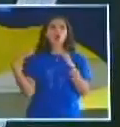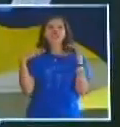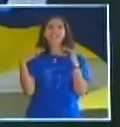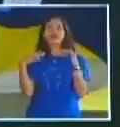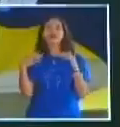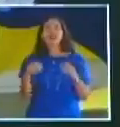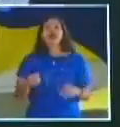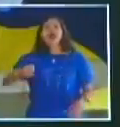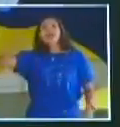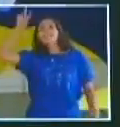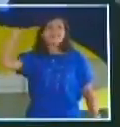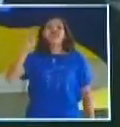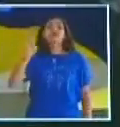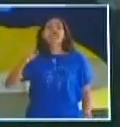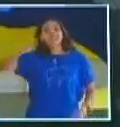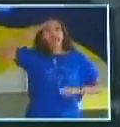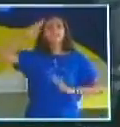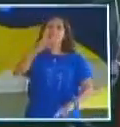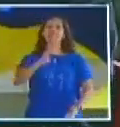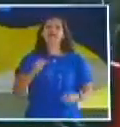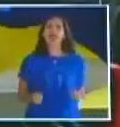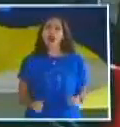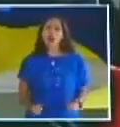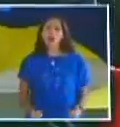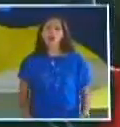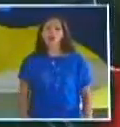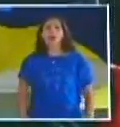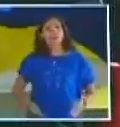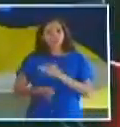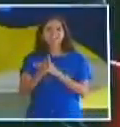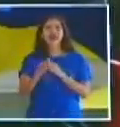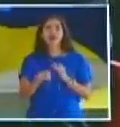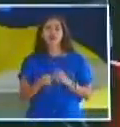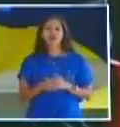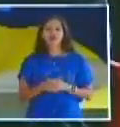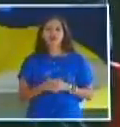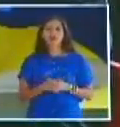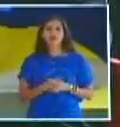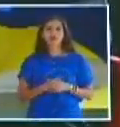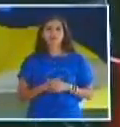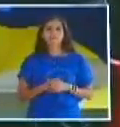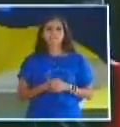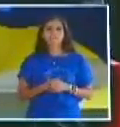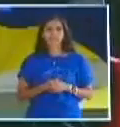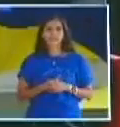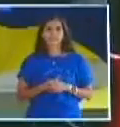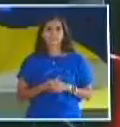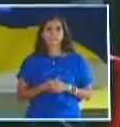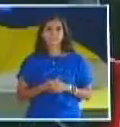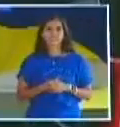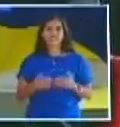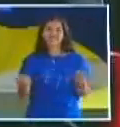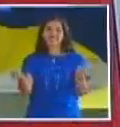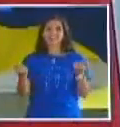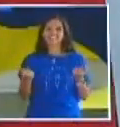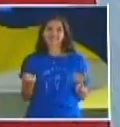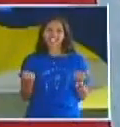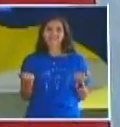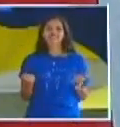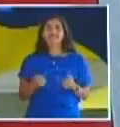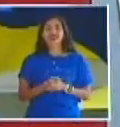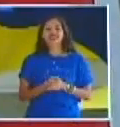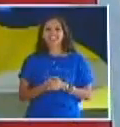¡a Venezuela se respeta, carajo! ¡Procedamos! Reciben la espada del general